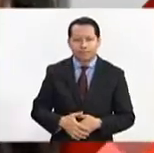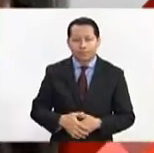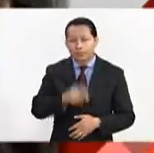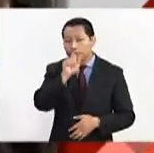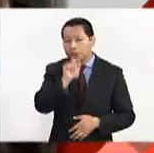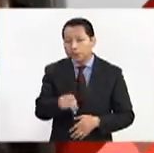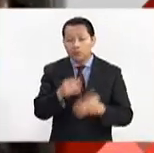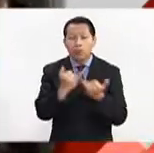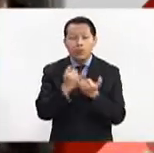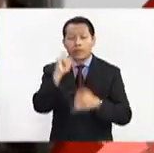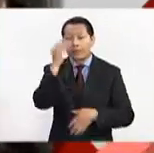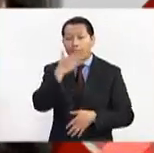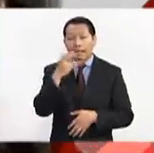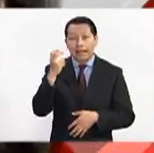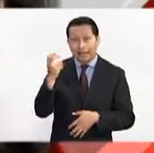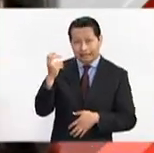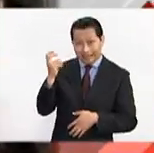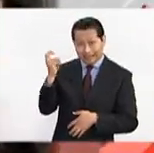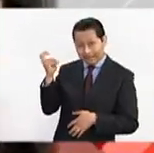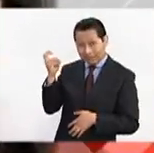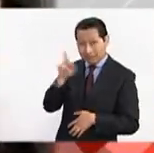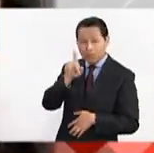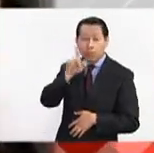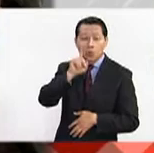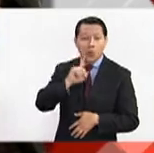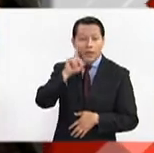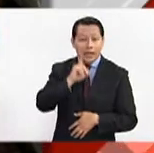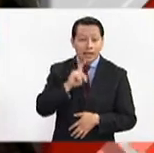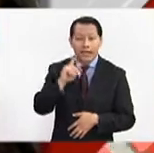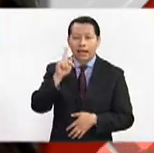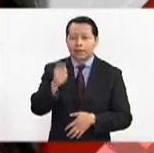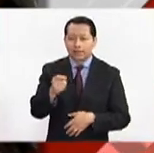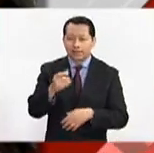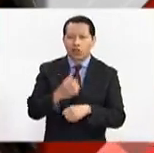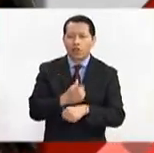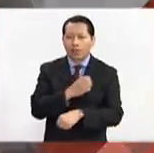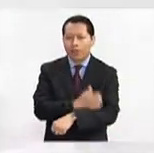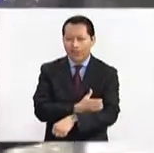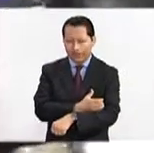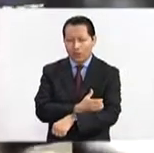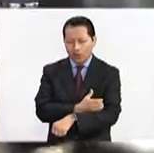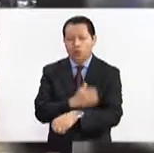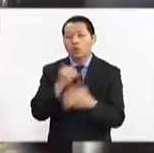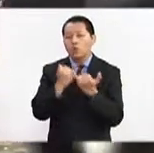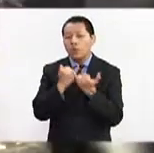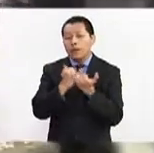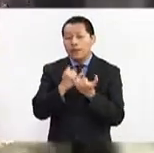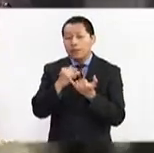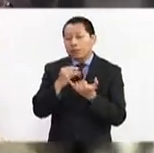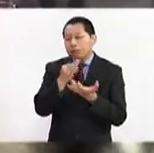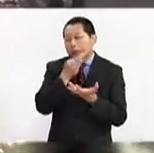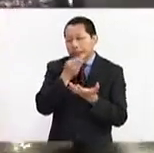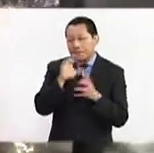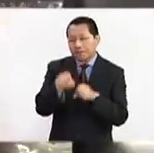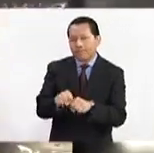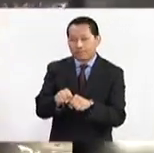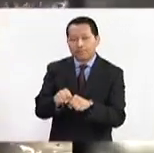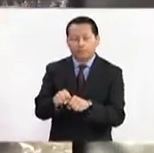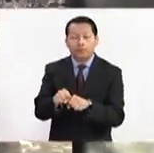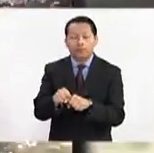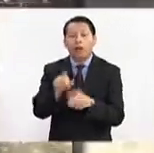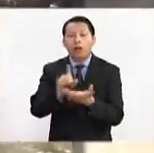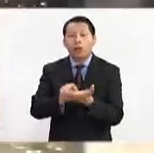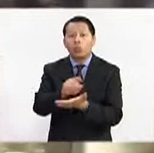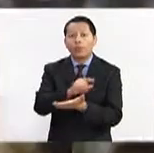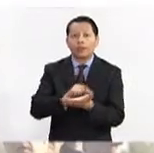También compartieron la imagen de esta mujer, quien supuestamente es la acompañante del atacante y quien fue detenida minutos después. En su cuenta de